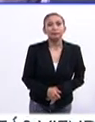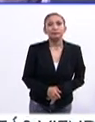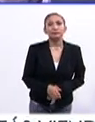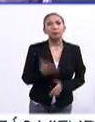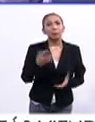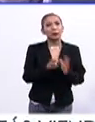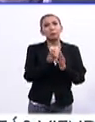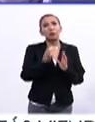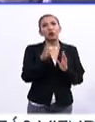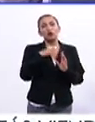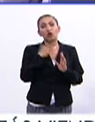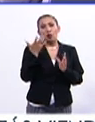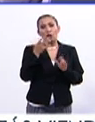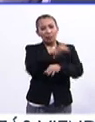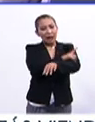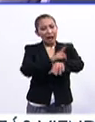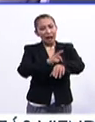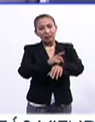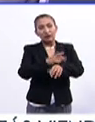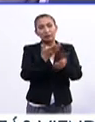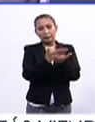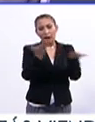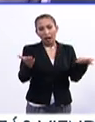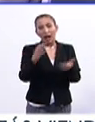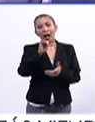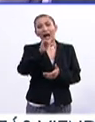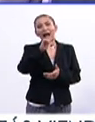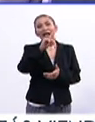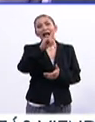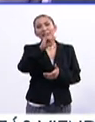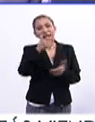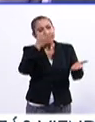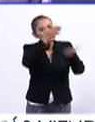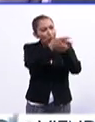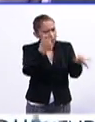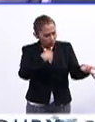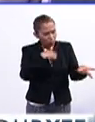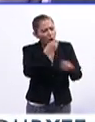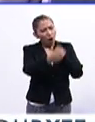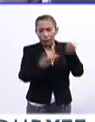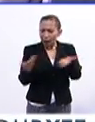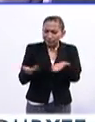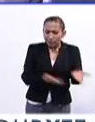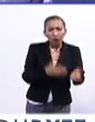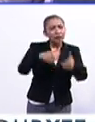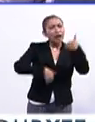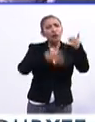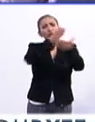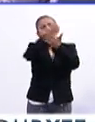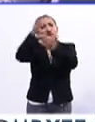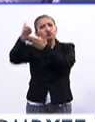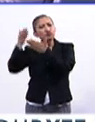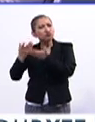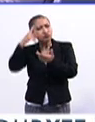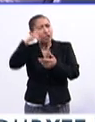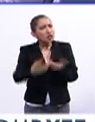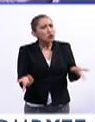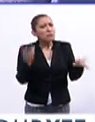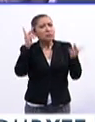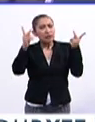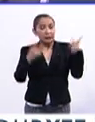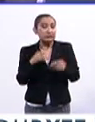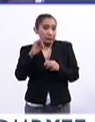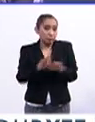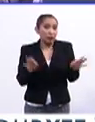bueno delegaciones no a las alcaldías o a muchos teatros le harán claro méxico es